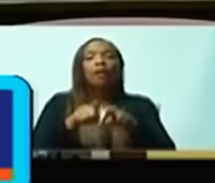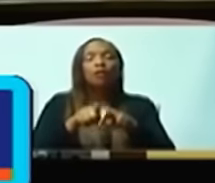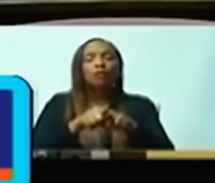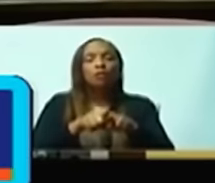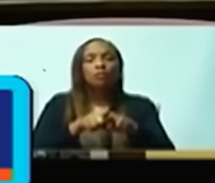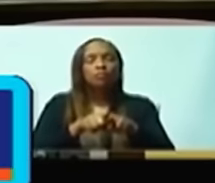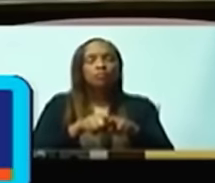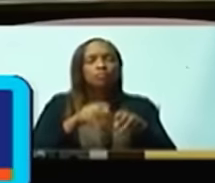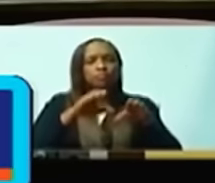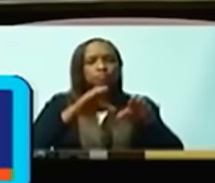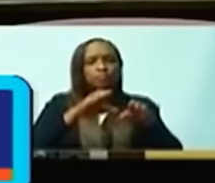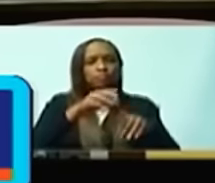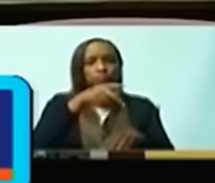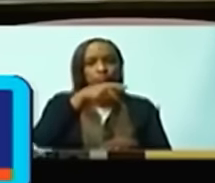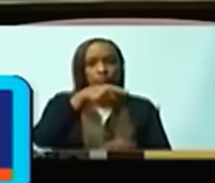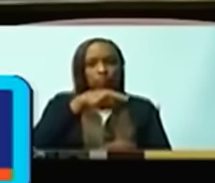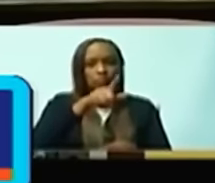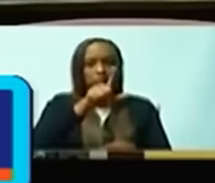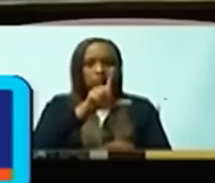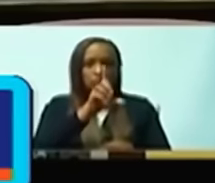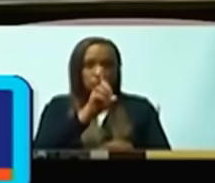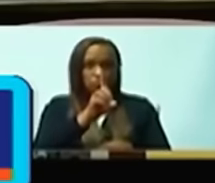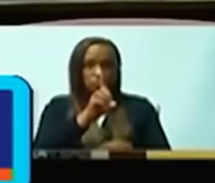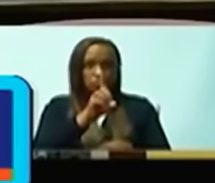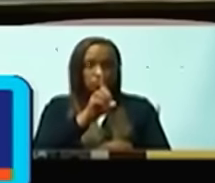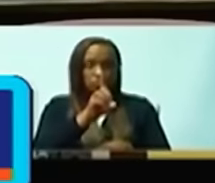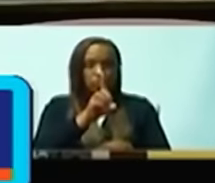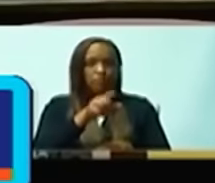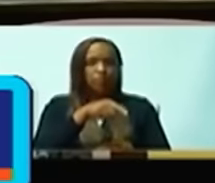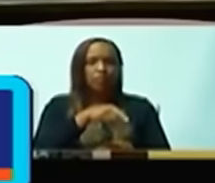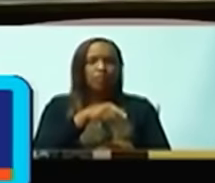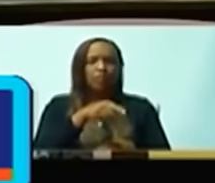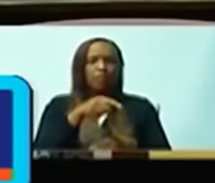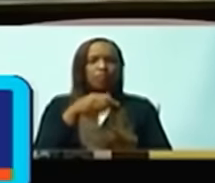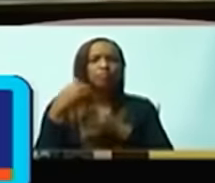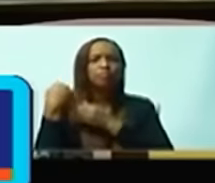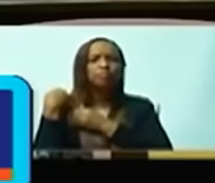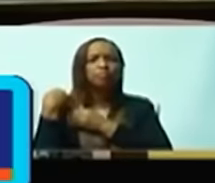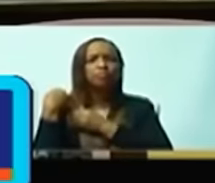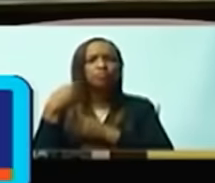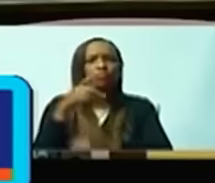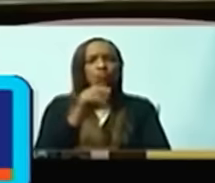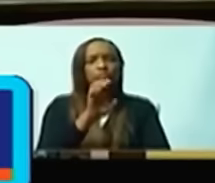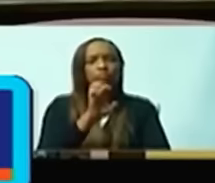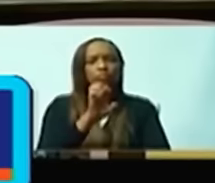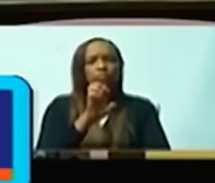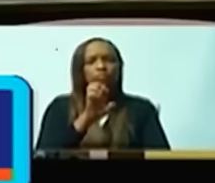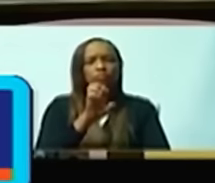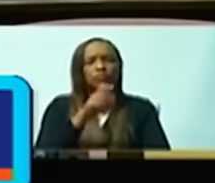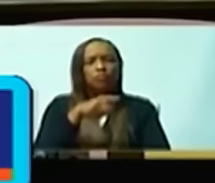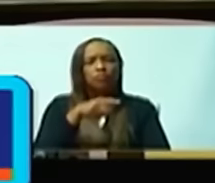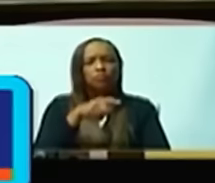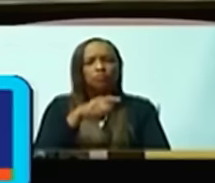que tiene amplio conocimiento y ha ayudado bastante en la